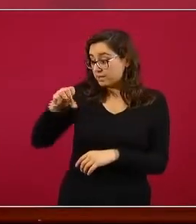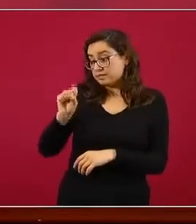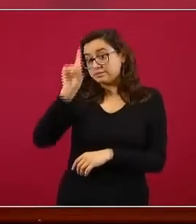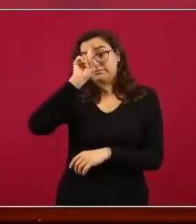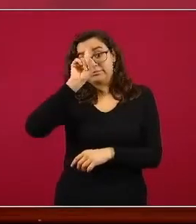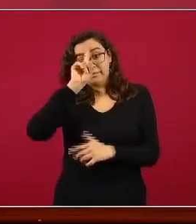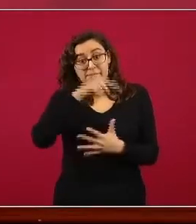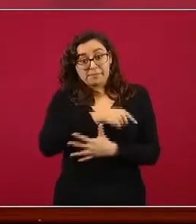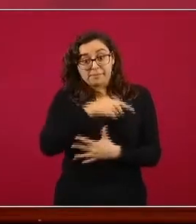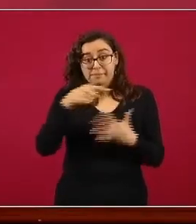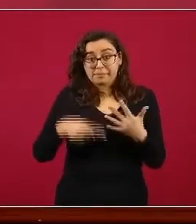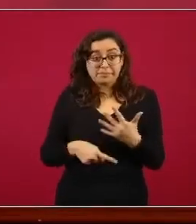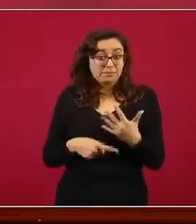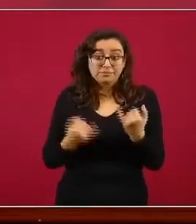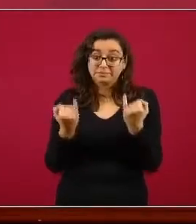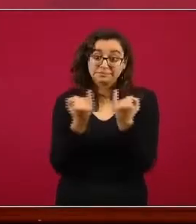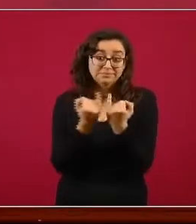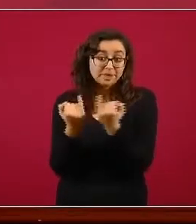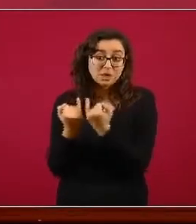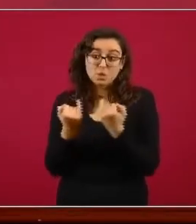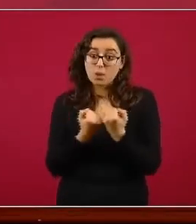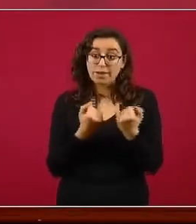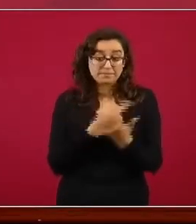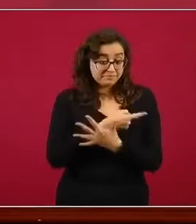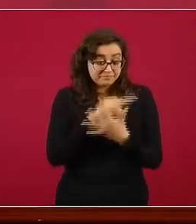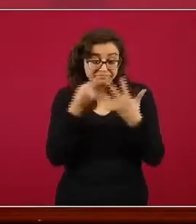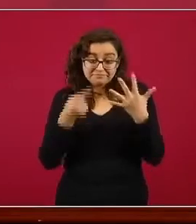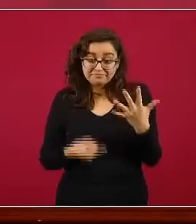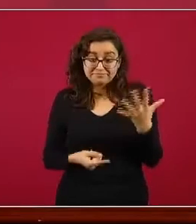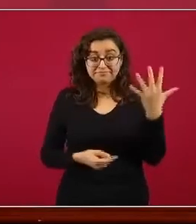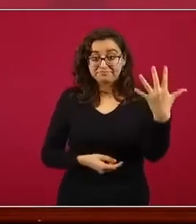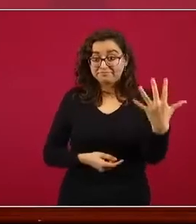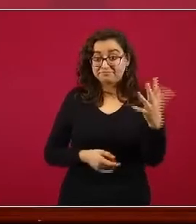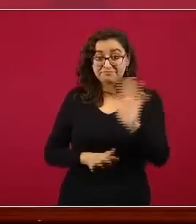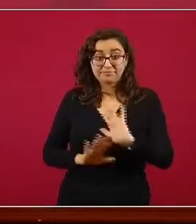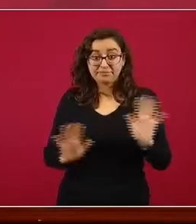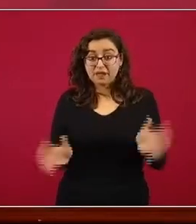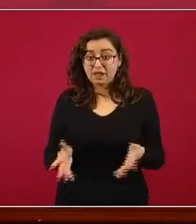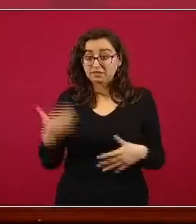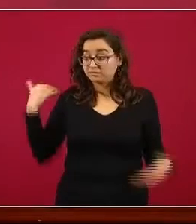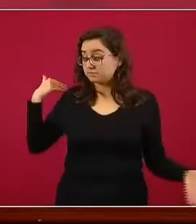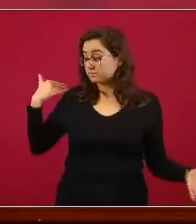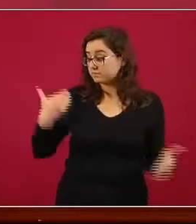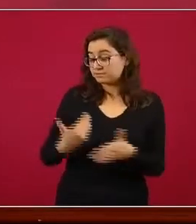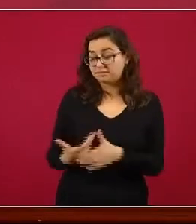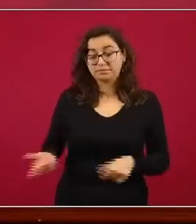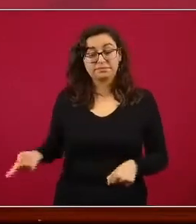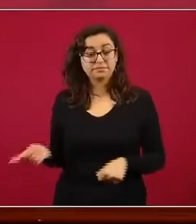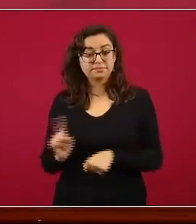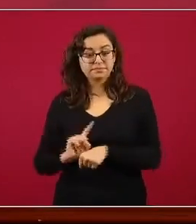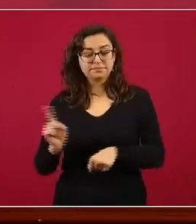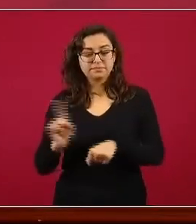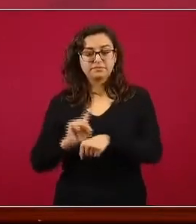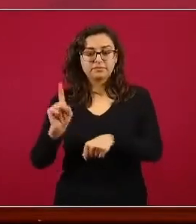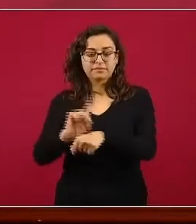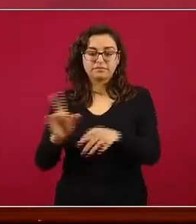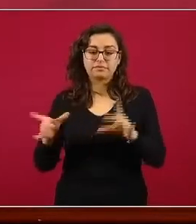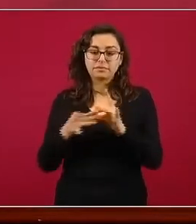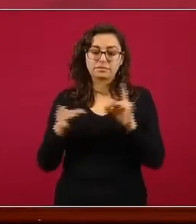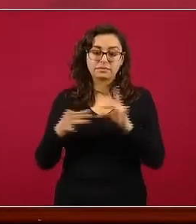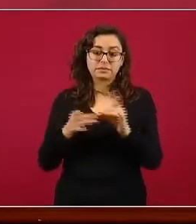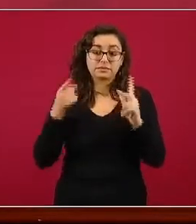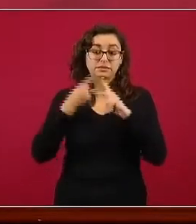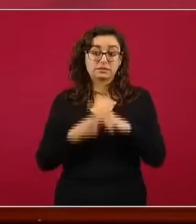Salud. Esos son los mecanismos que existen y son los mecanismos de los que hablamos todos los días, desde